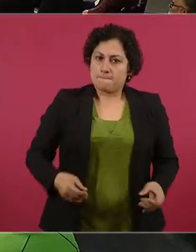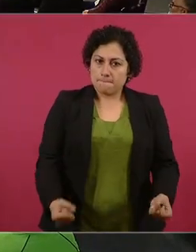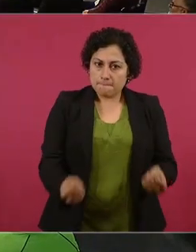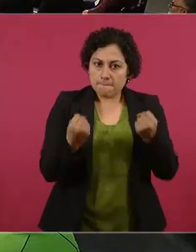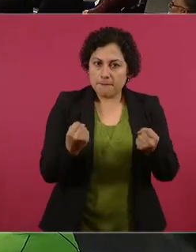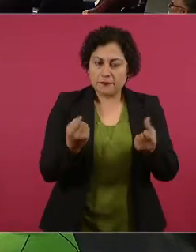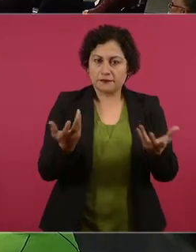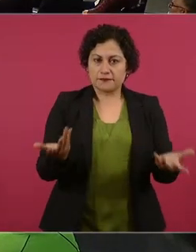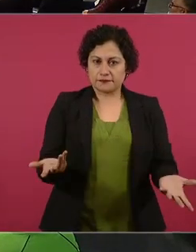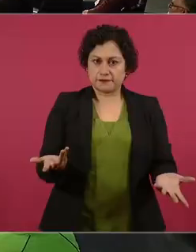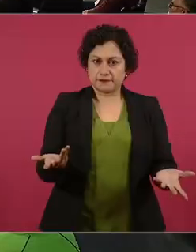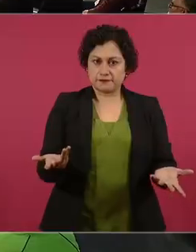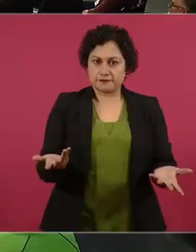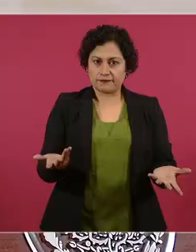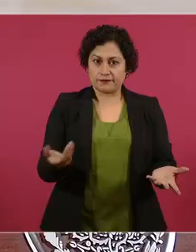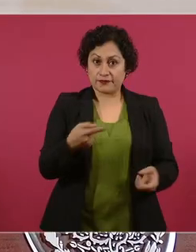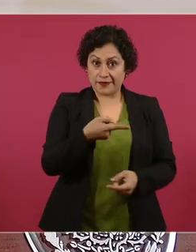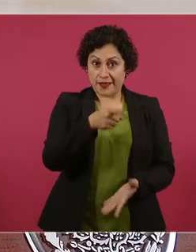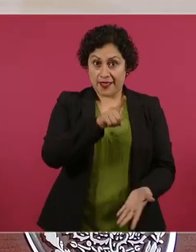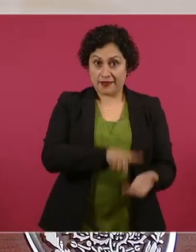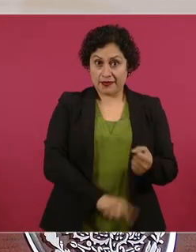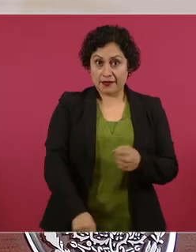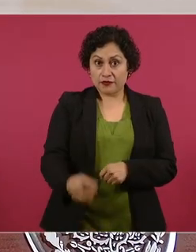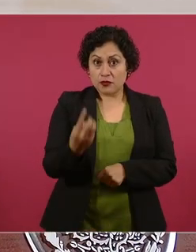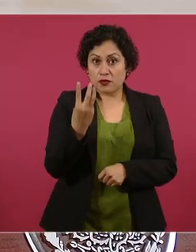Las 13: